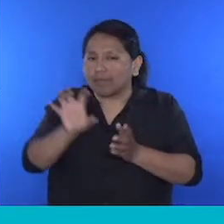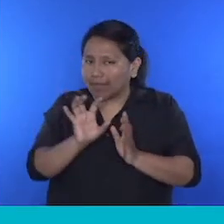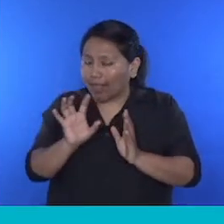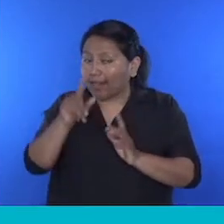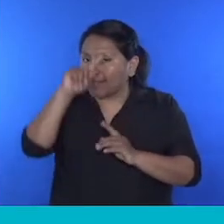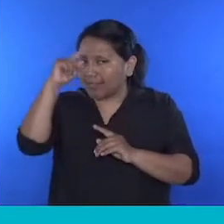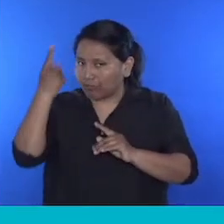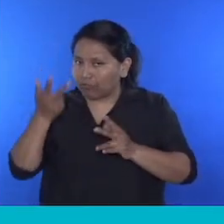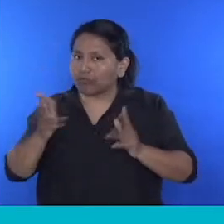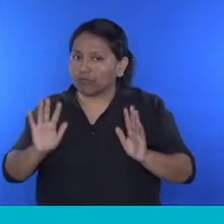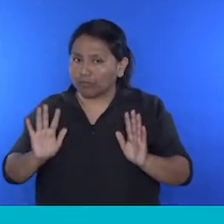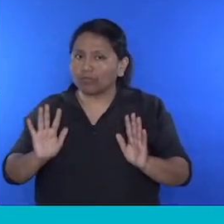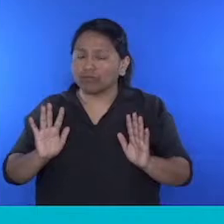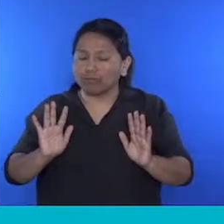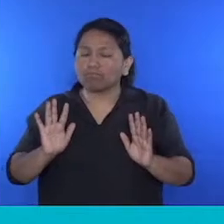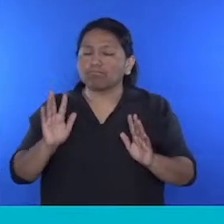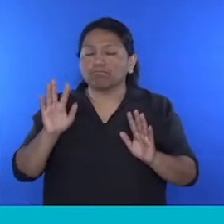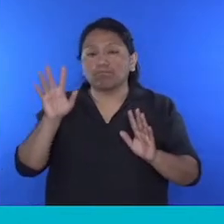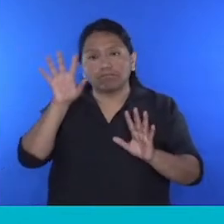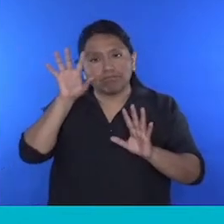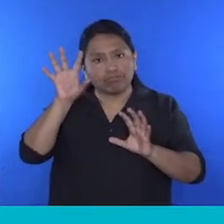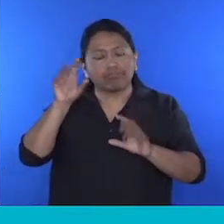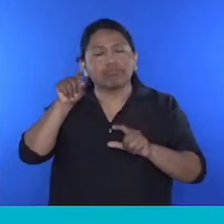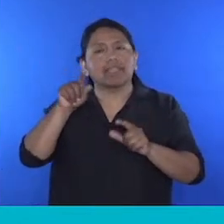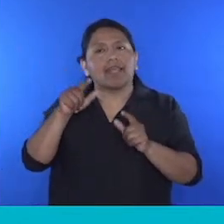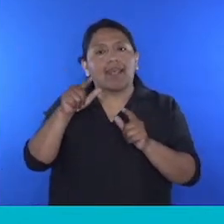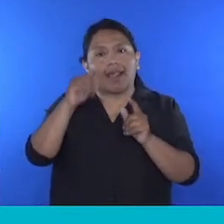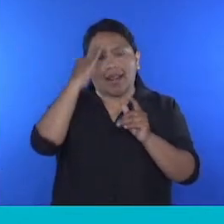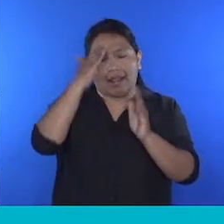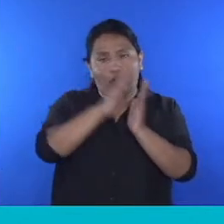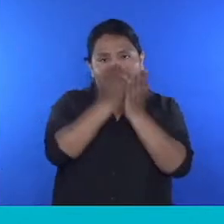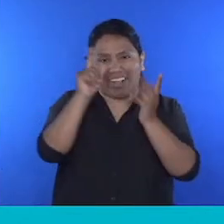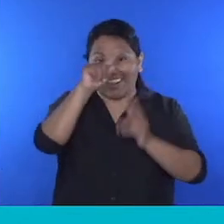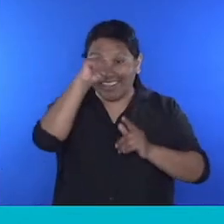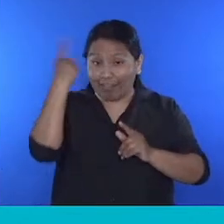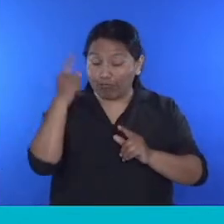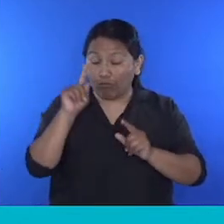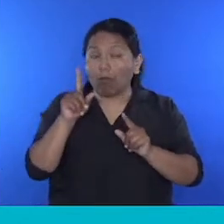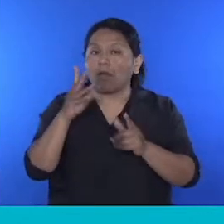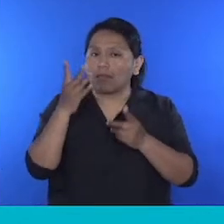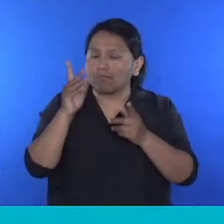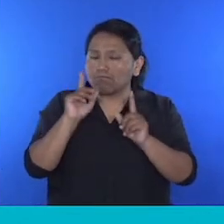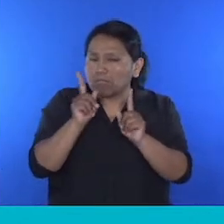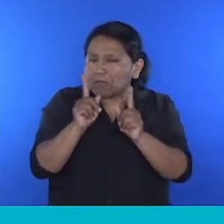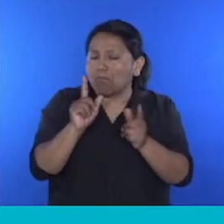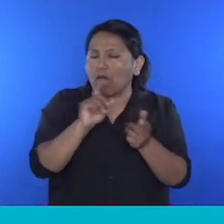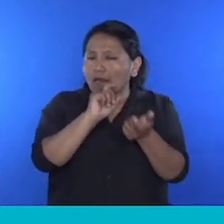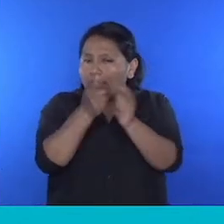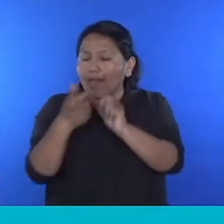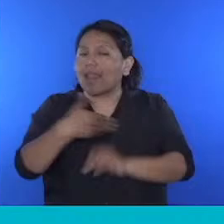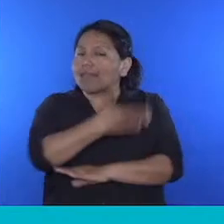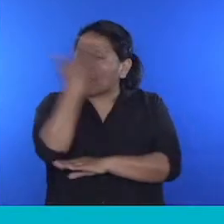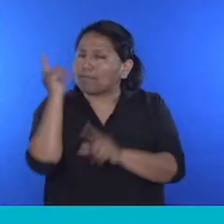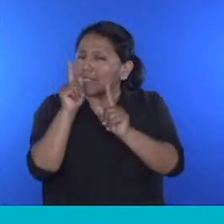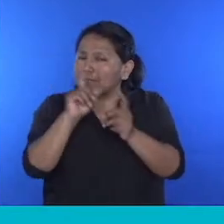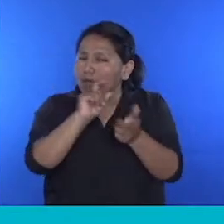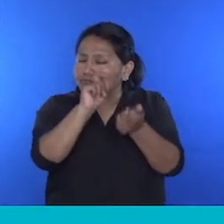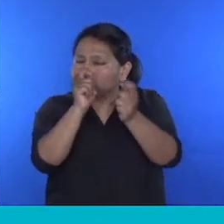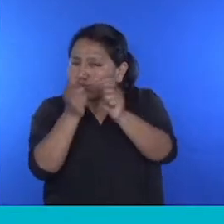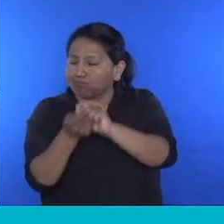también nacional. Recordemos que la Constitución de la Nación también se reformó y la Asamblea Constituyente